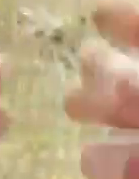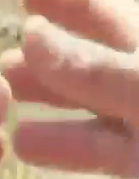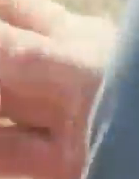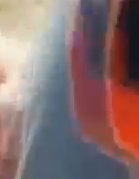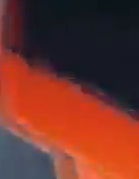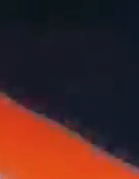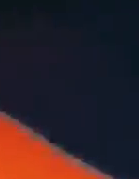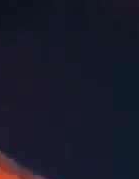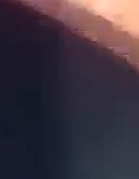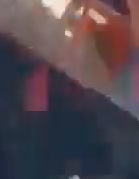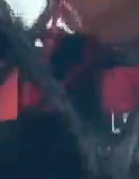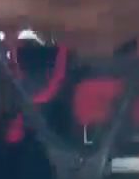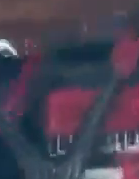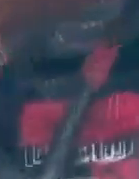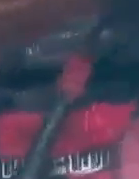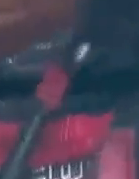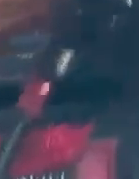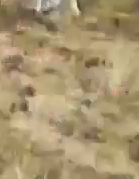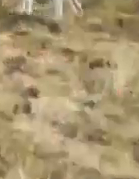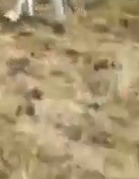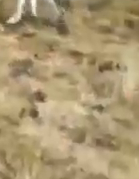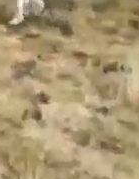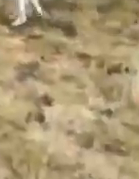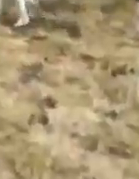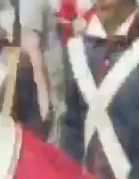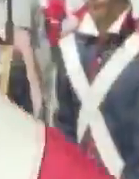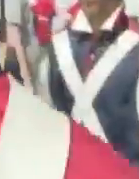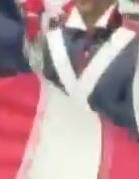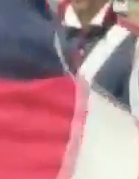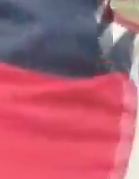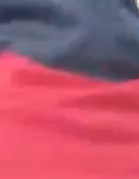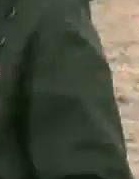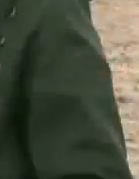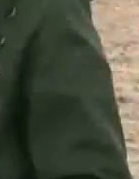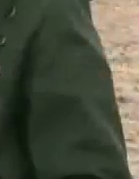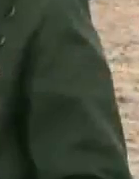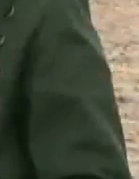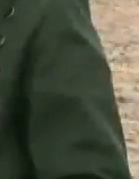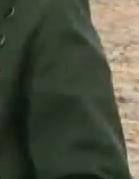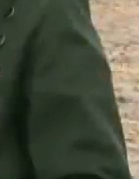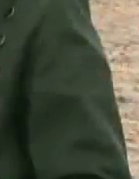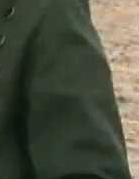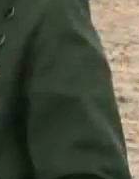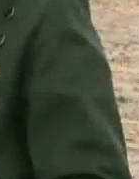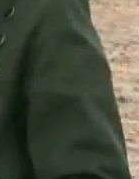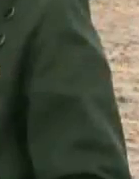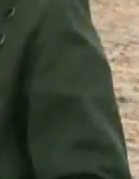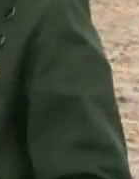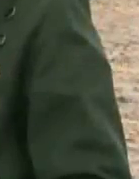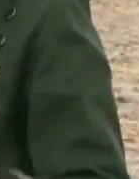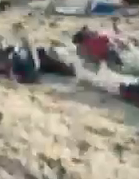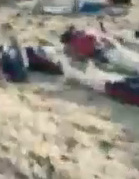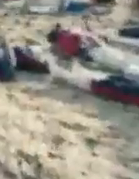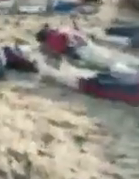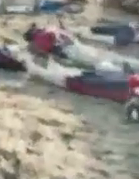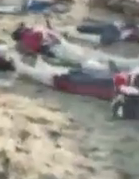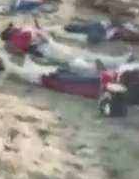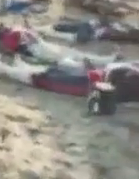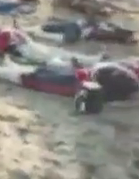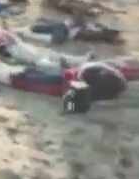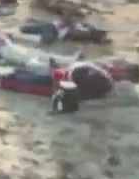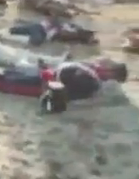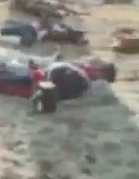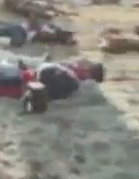superproducción, una logística, una movilización de gente, de cámaras, de equipo técnico. Con todo, o sea, yo estoy como en un